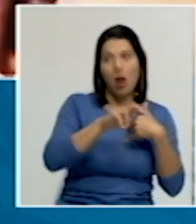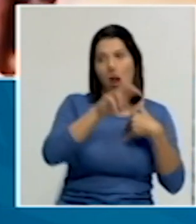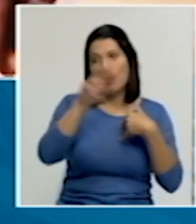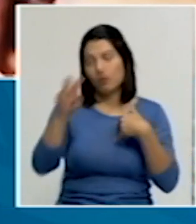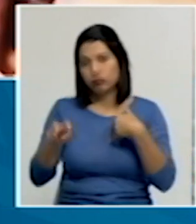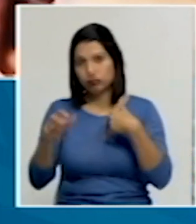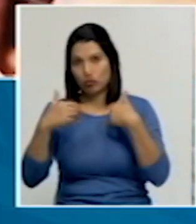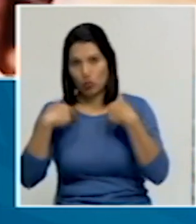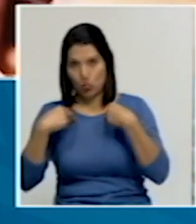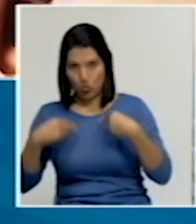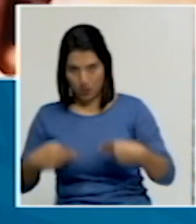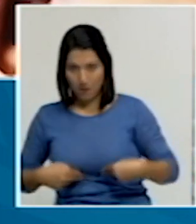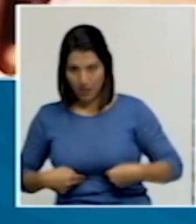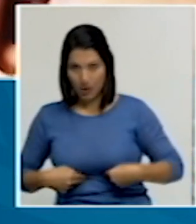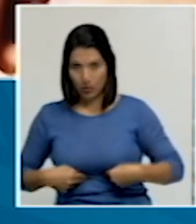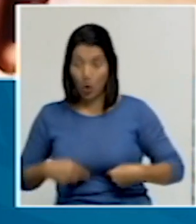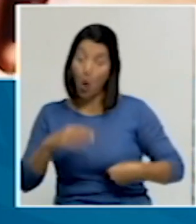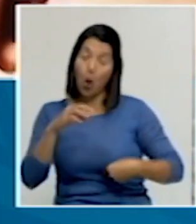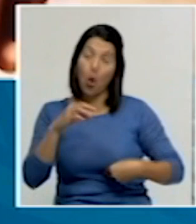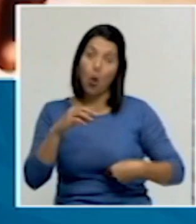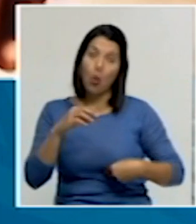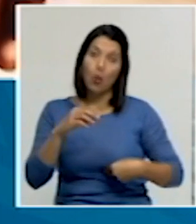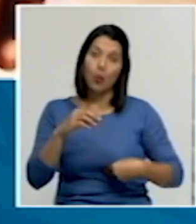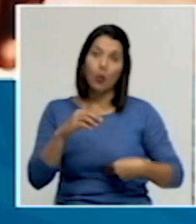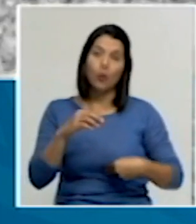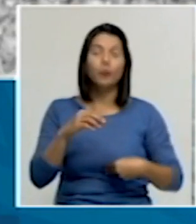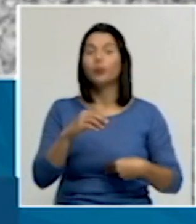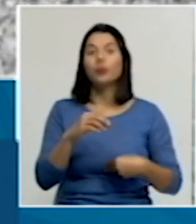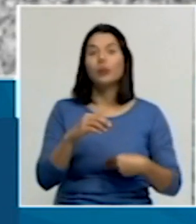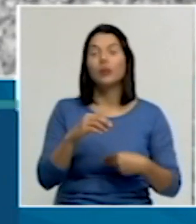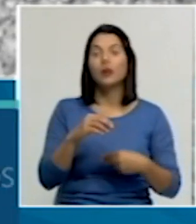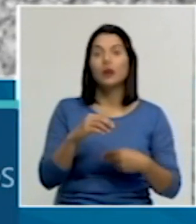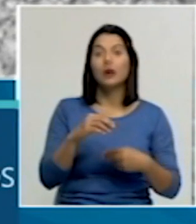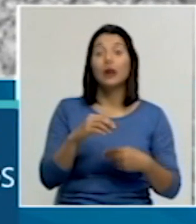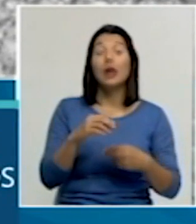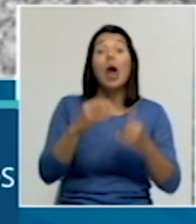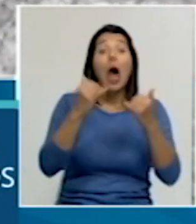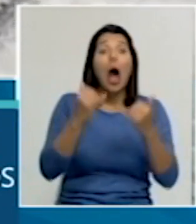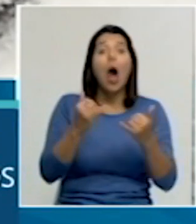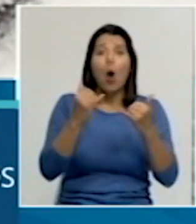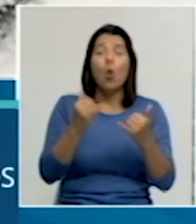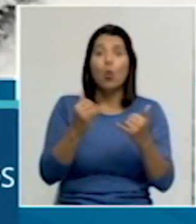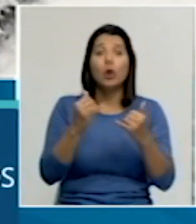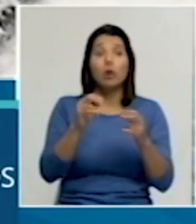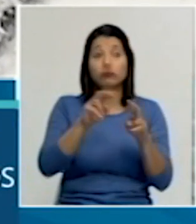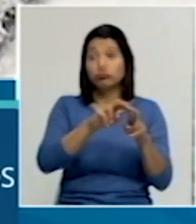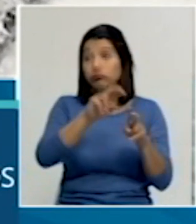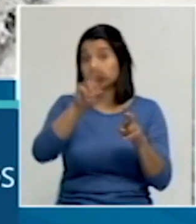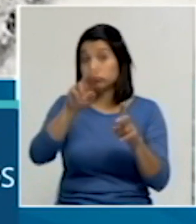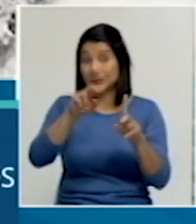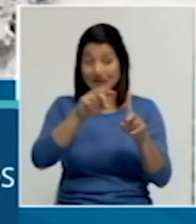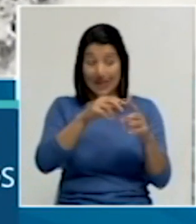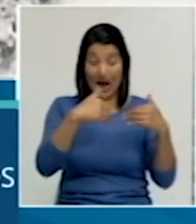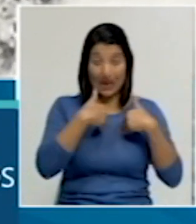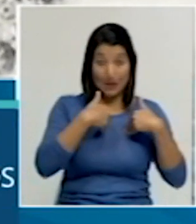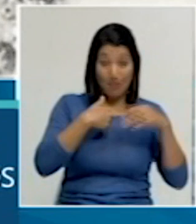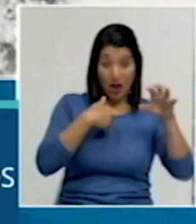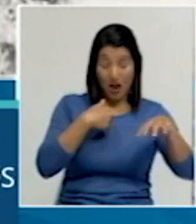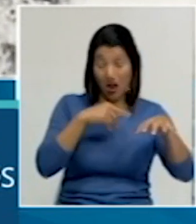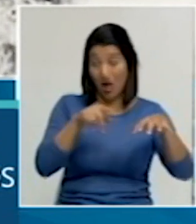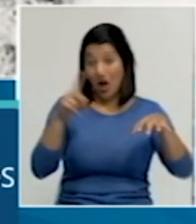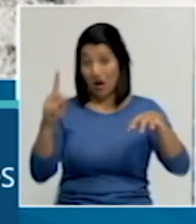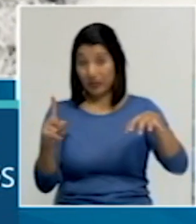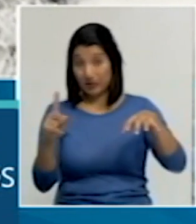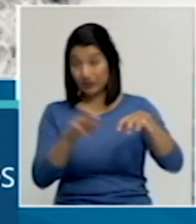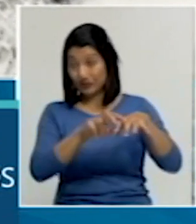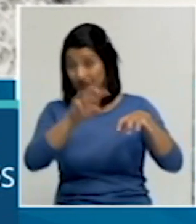de especies animales, a personas. El salto puede ser directo o puede ser mediado por lo